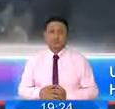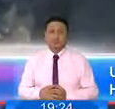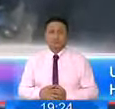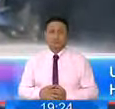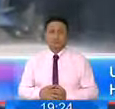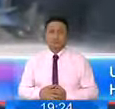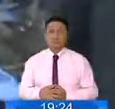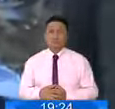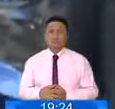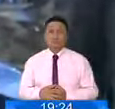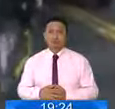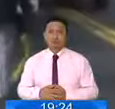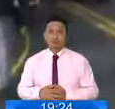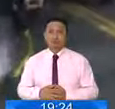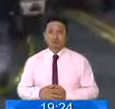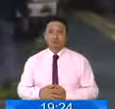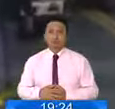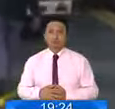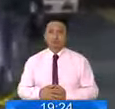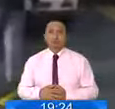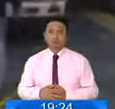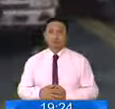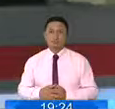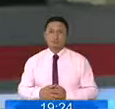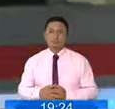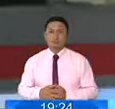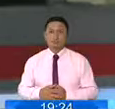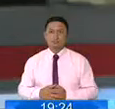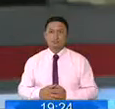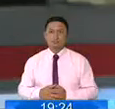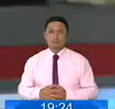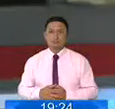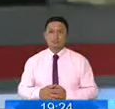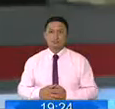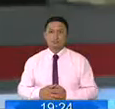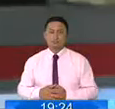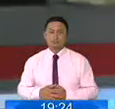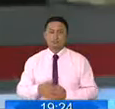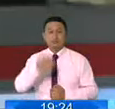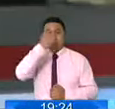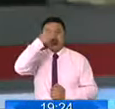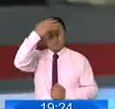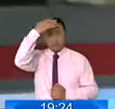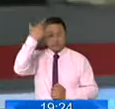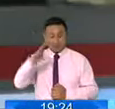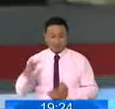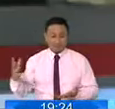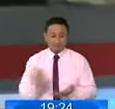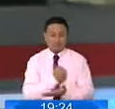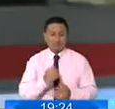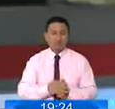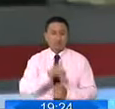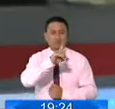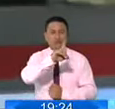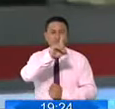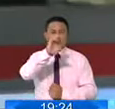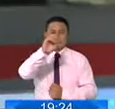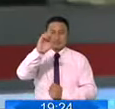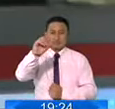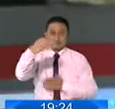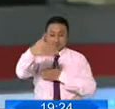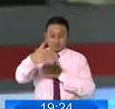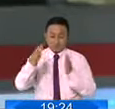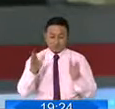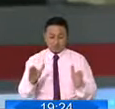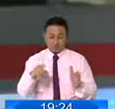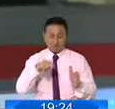de Manabí, informó Johnny Armendáriz. En Santo Domingo fueron decomisados cerca de 100 bloques en forma de ladrillo